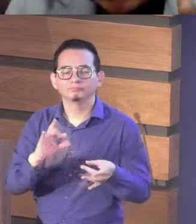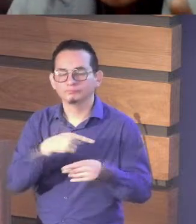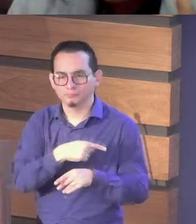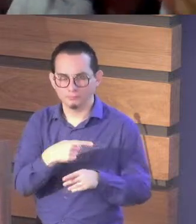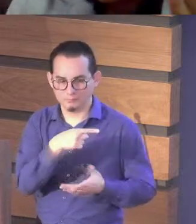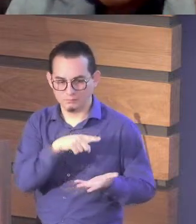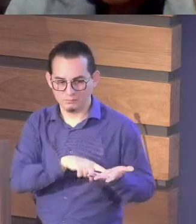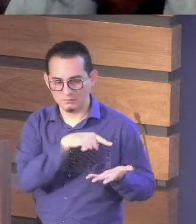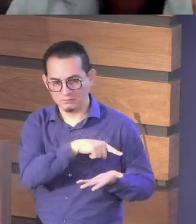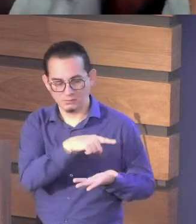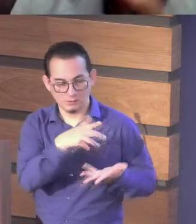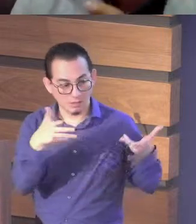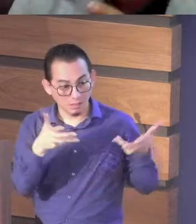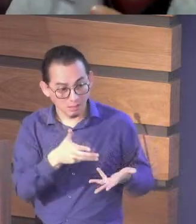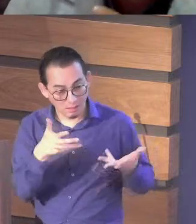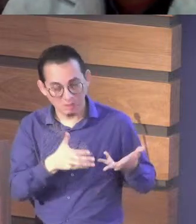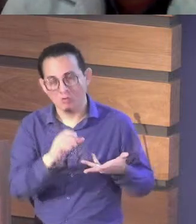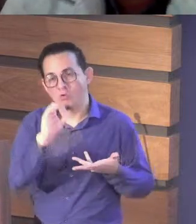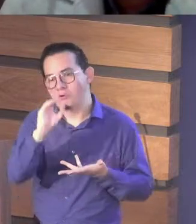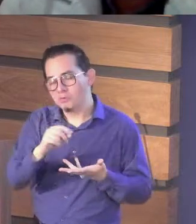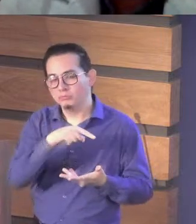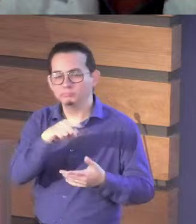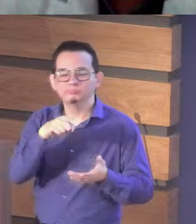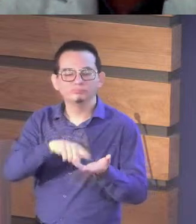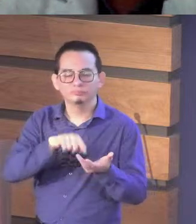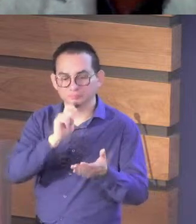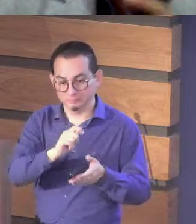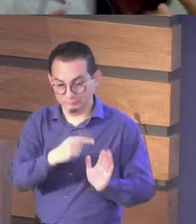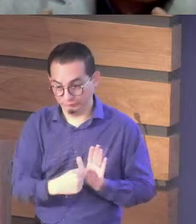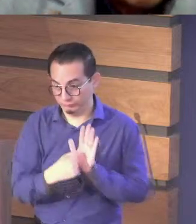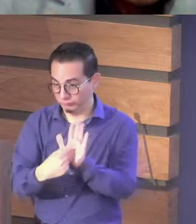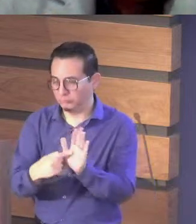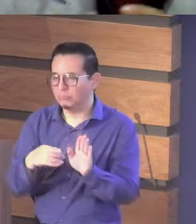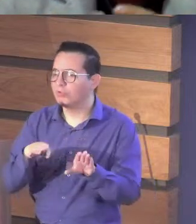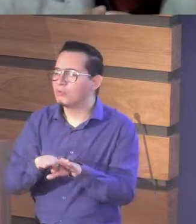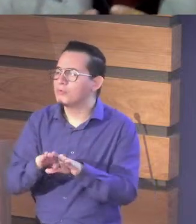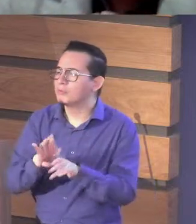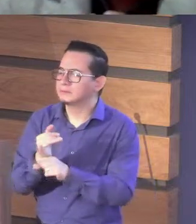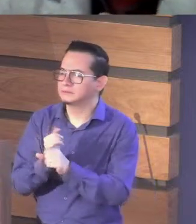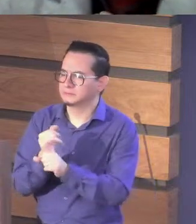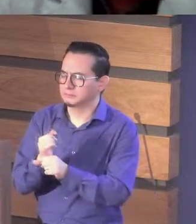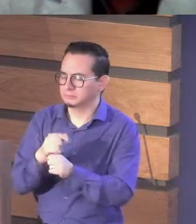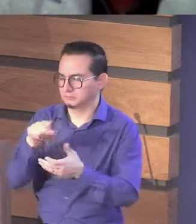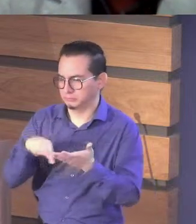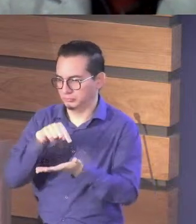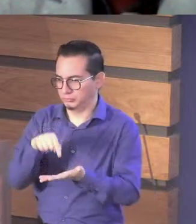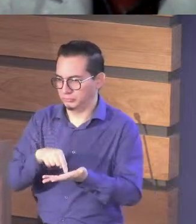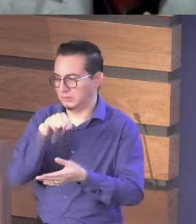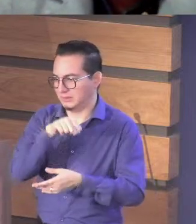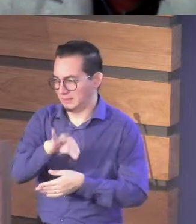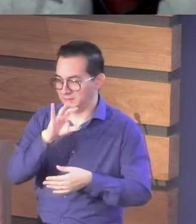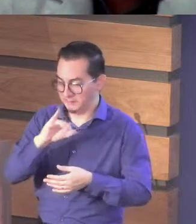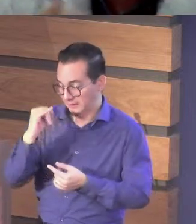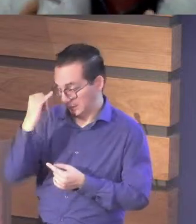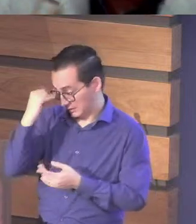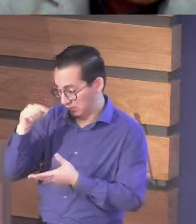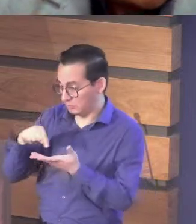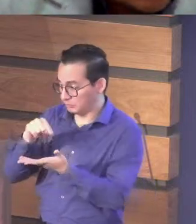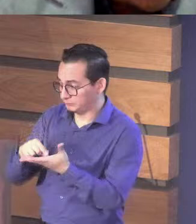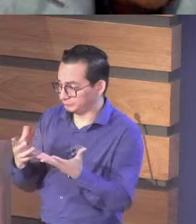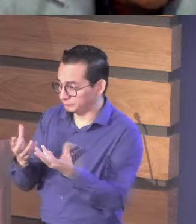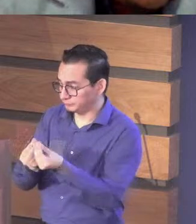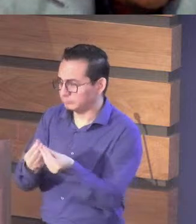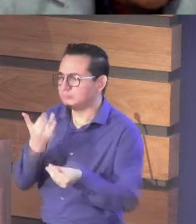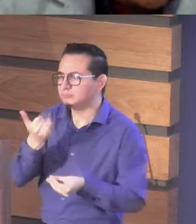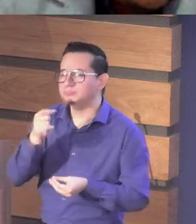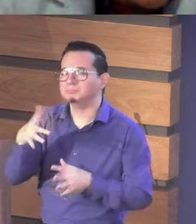realización o la sustentación de este trabajo, realizado en Irán, y ahí obviamente analizaban a casi 100.000